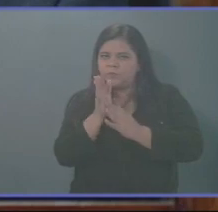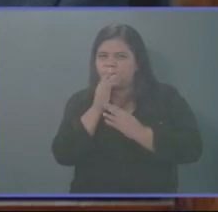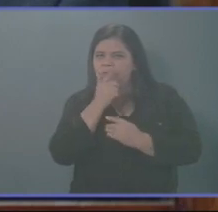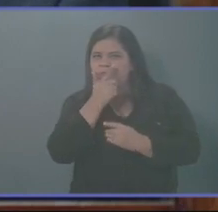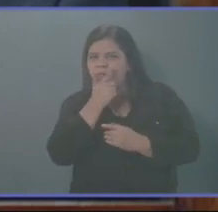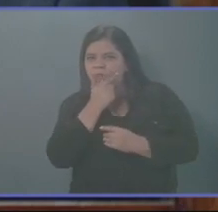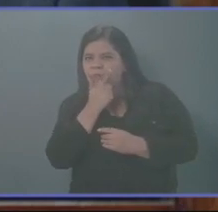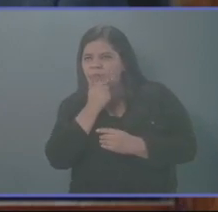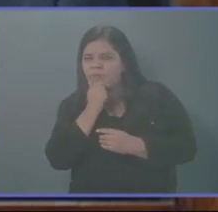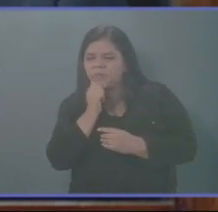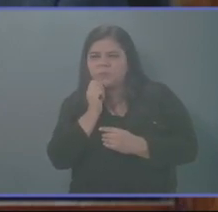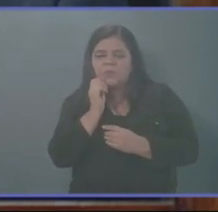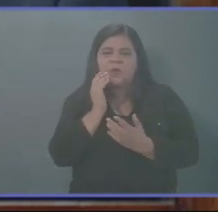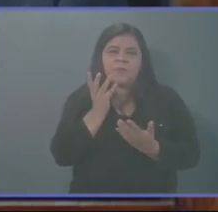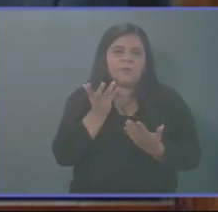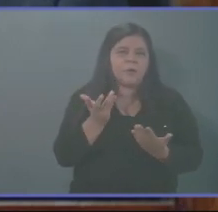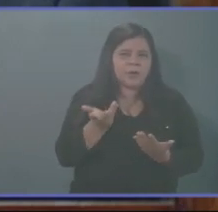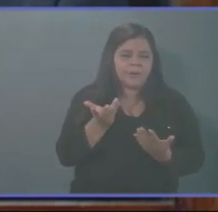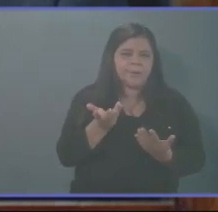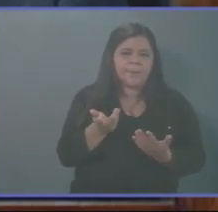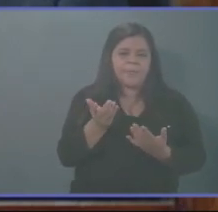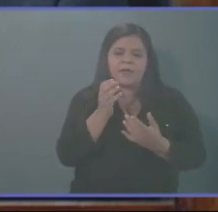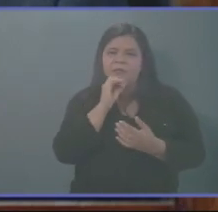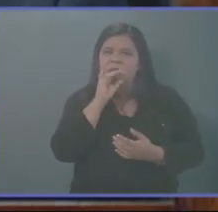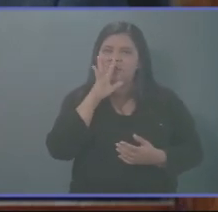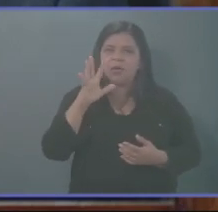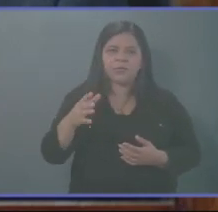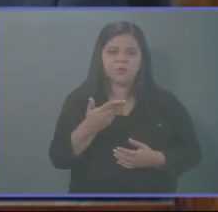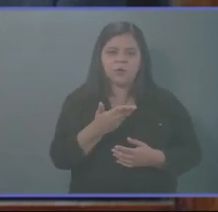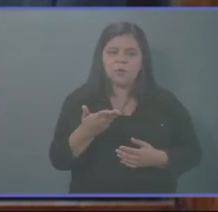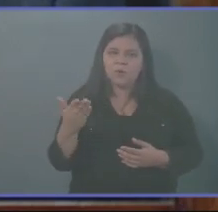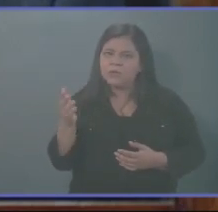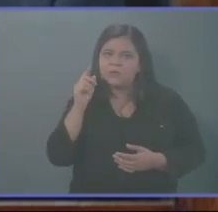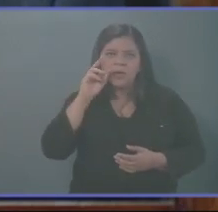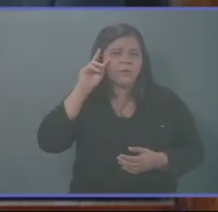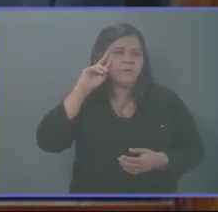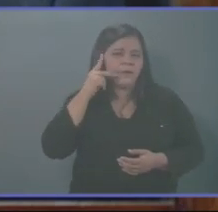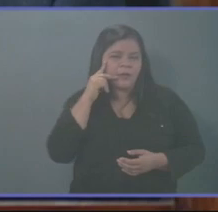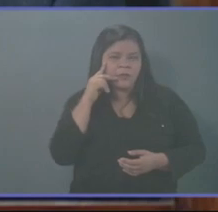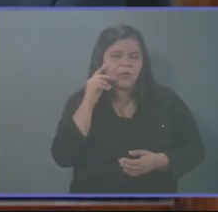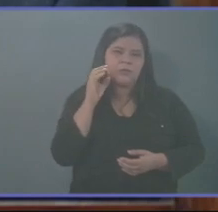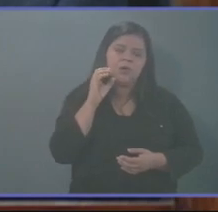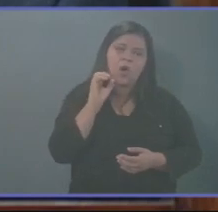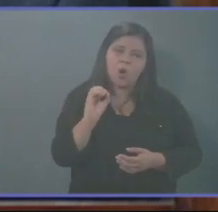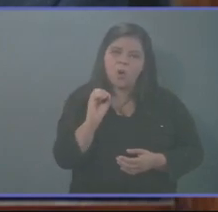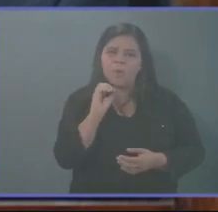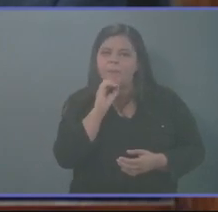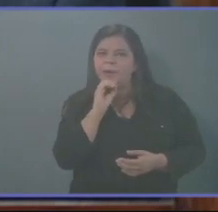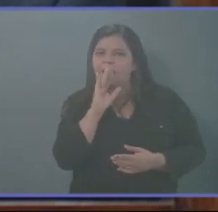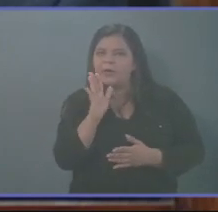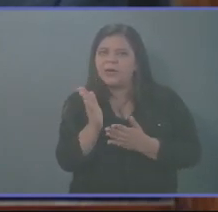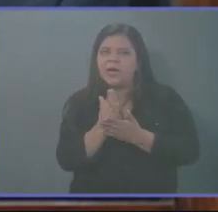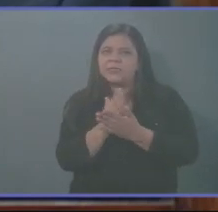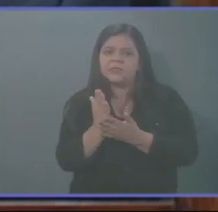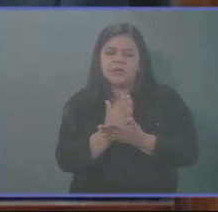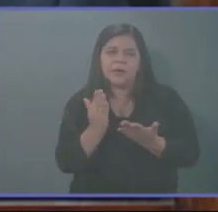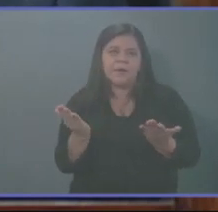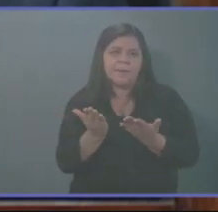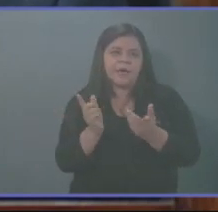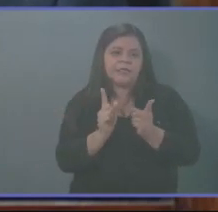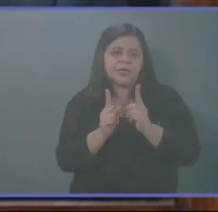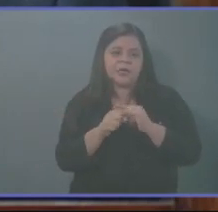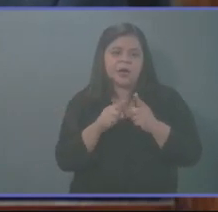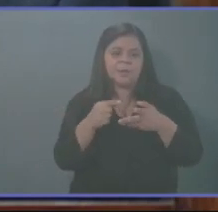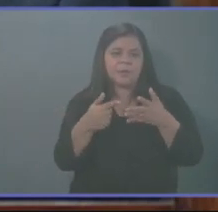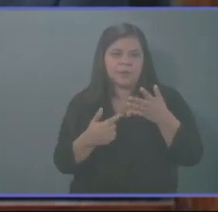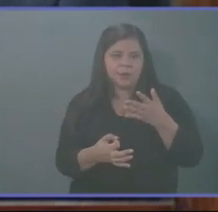sirve, hablando u obrando con mentira o artificio para frustrar la ley o derechos. Fraude